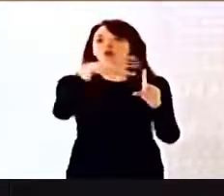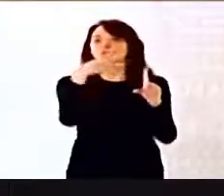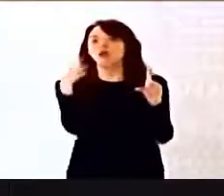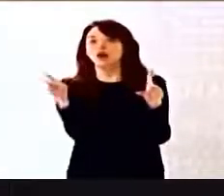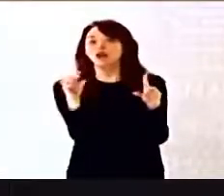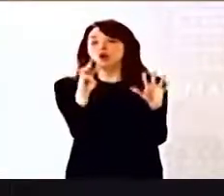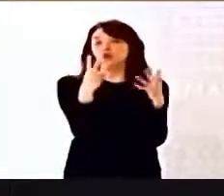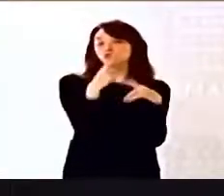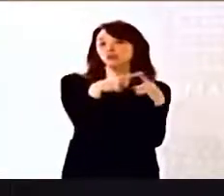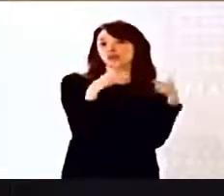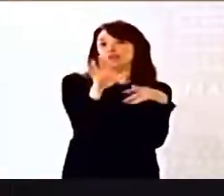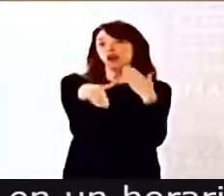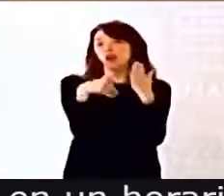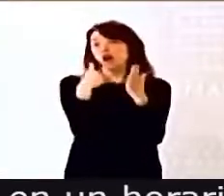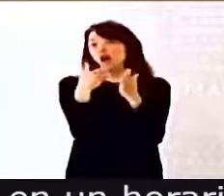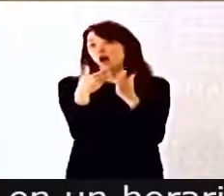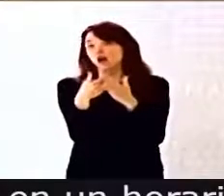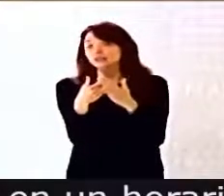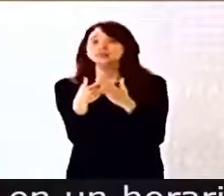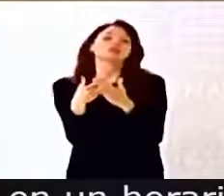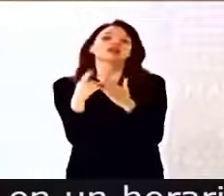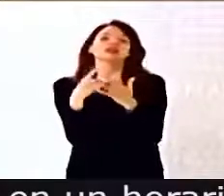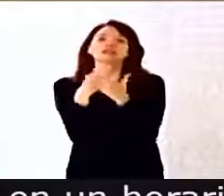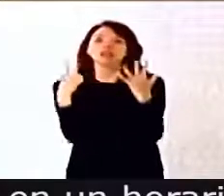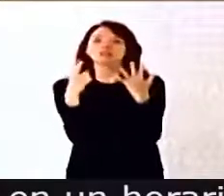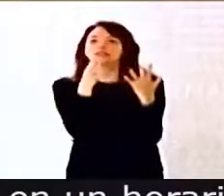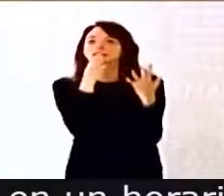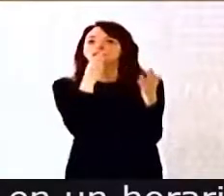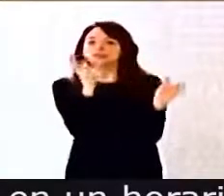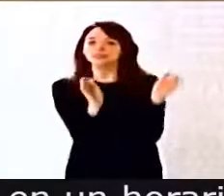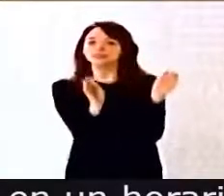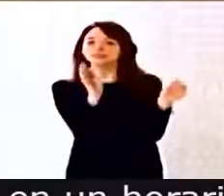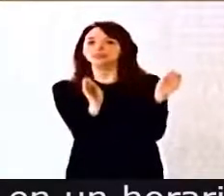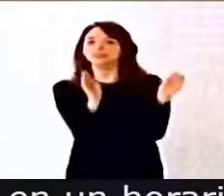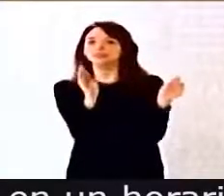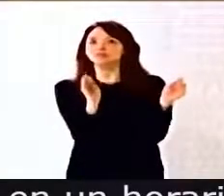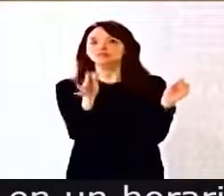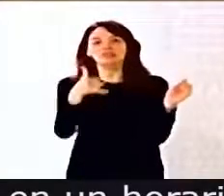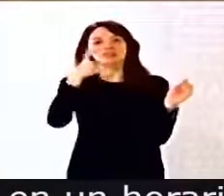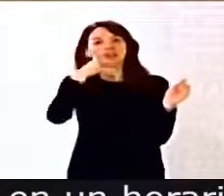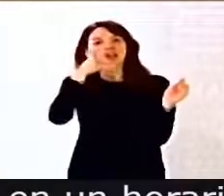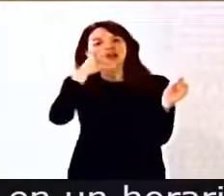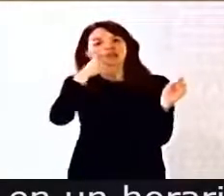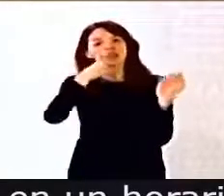de 8:30 a 18 horas, se pondrá en marcha un teléfono